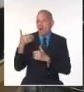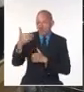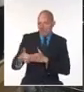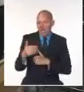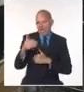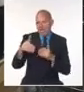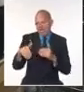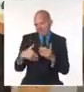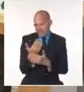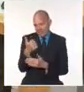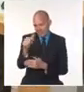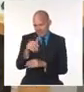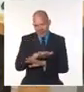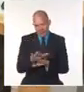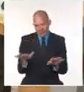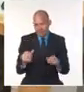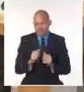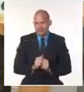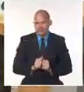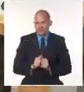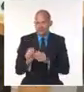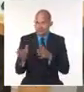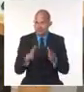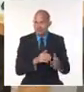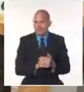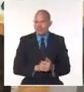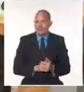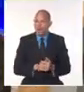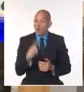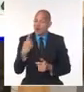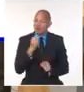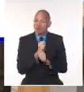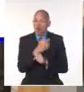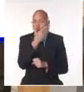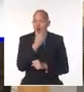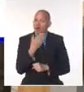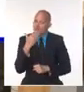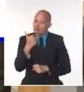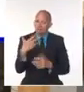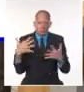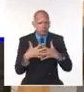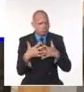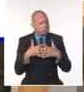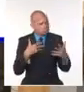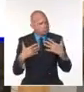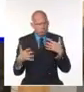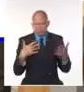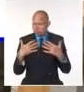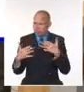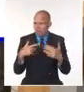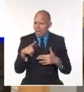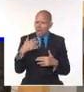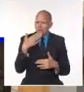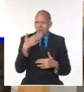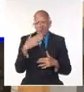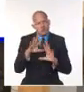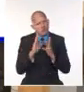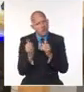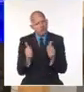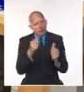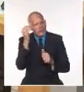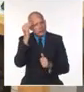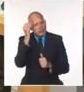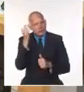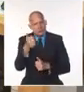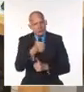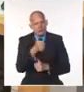de los documentos al Ministerio. La relación con ellos ha sido muy buena, se han incorporado muy bien al proceso del trabajo de legalización. Esto es un trabajo